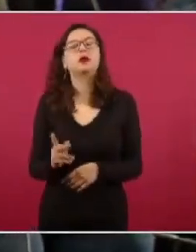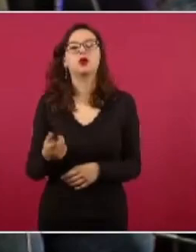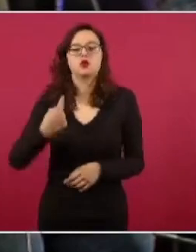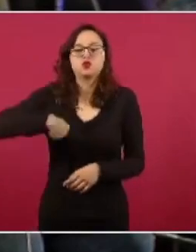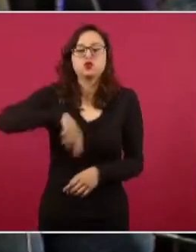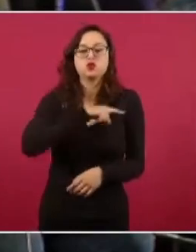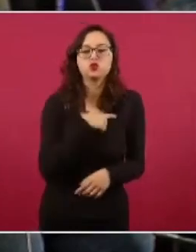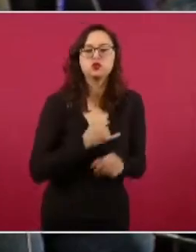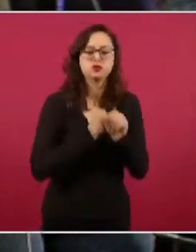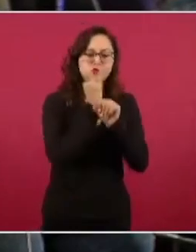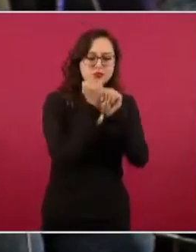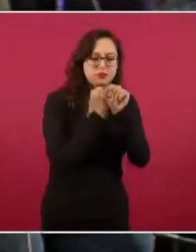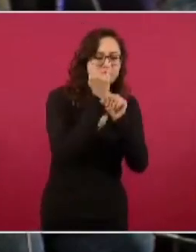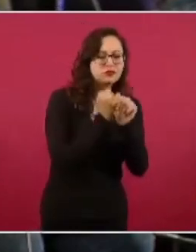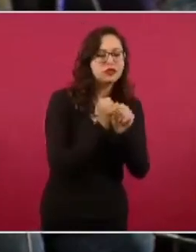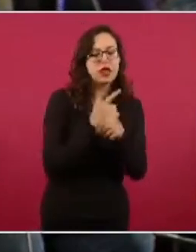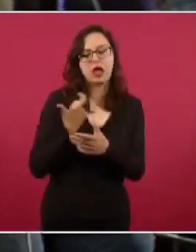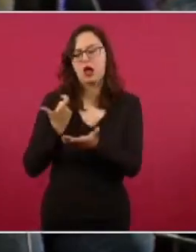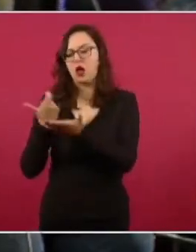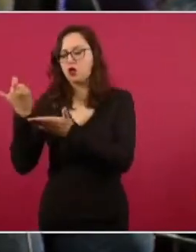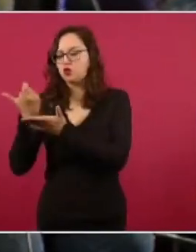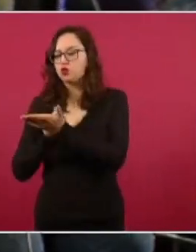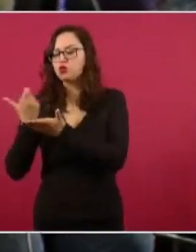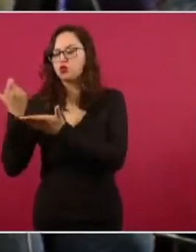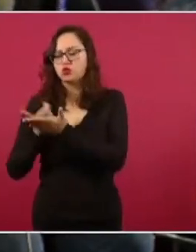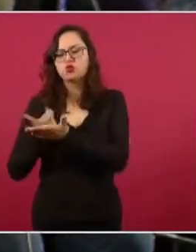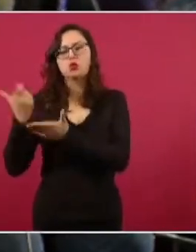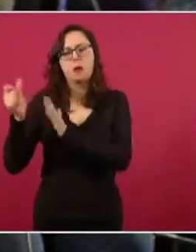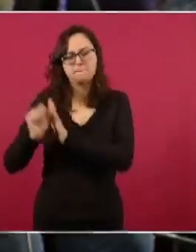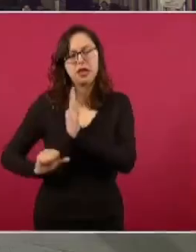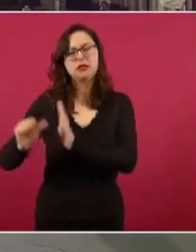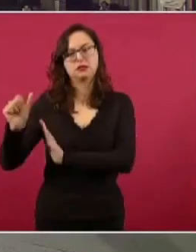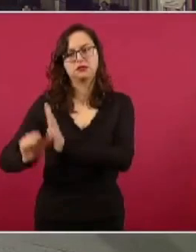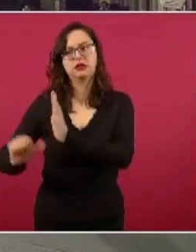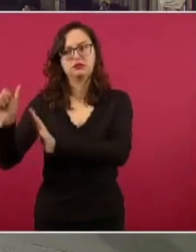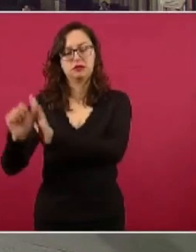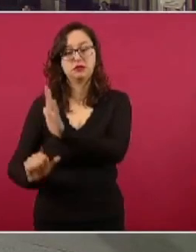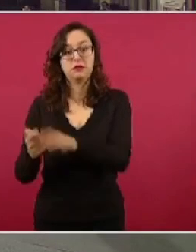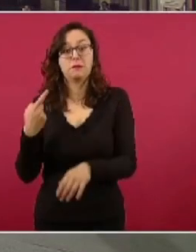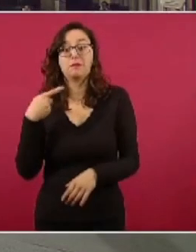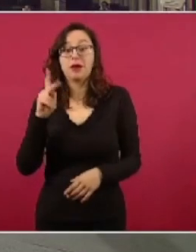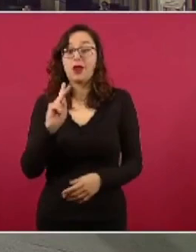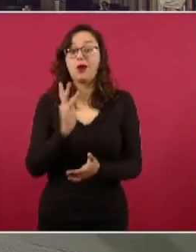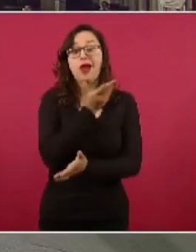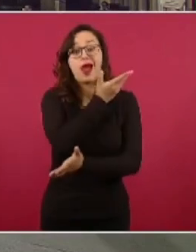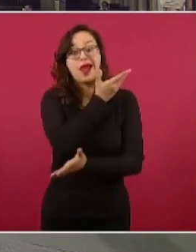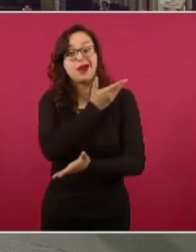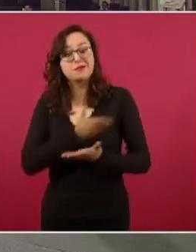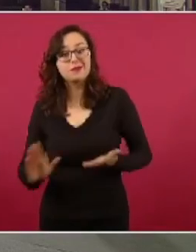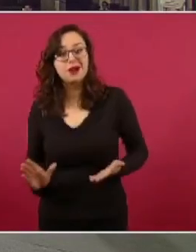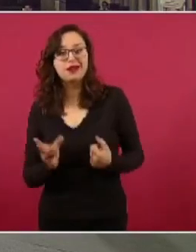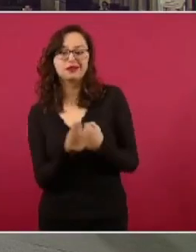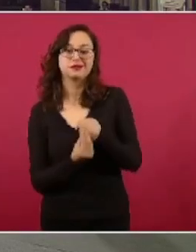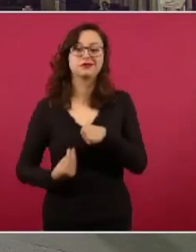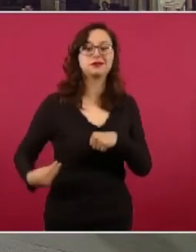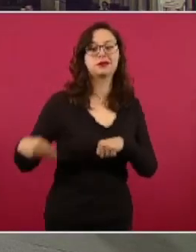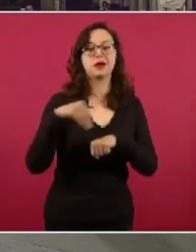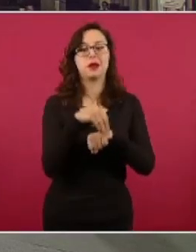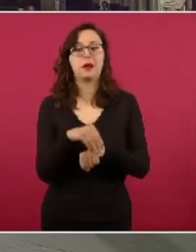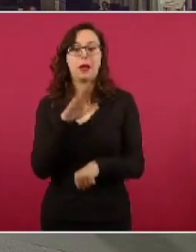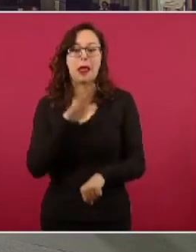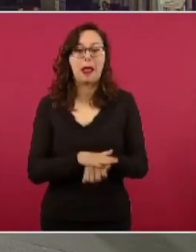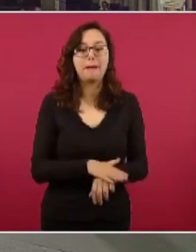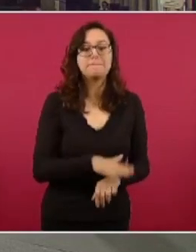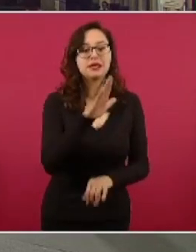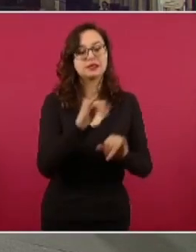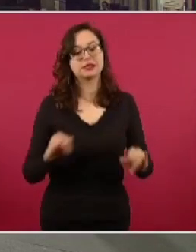prestaciones estamos hablando de que se autoasignan algunos de estos altos funcionarios de organismos autónomos y también del Poder